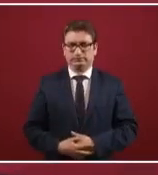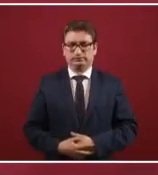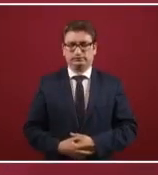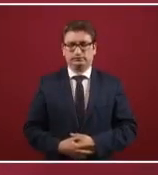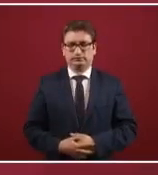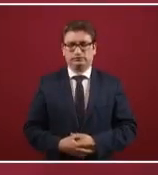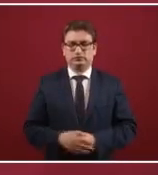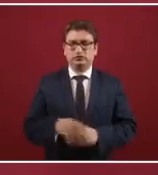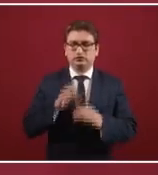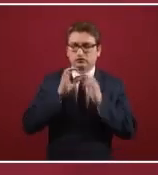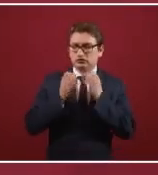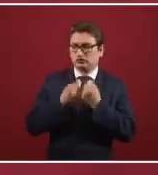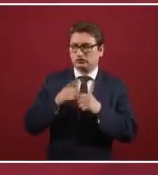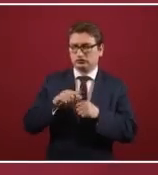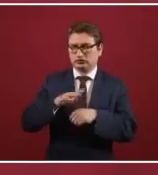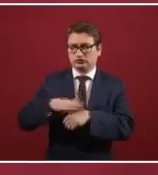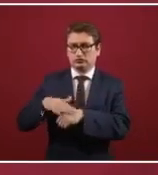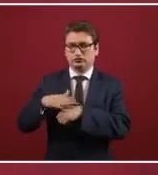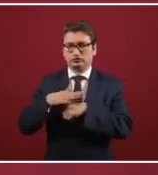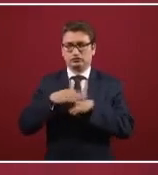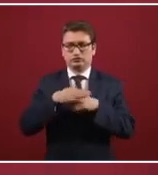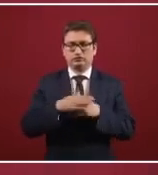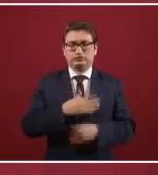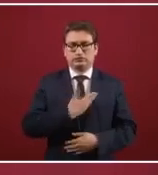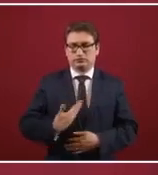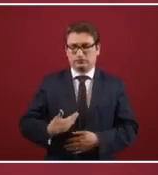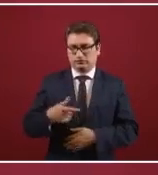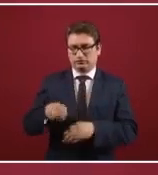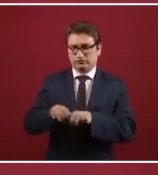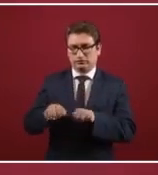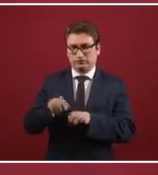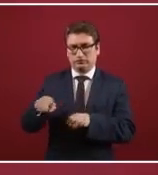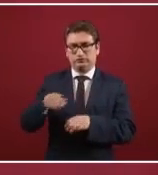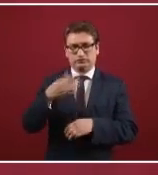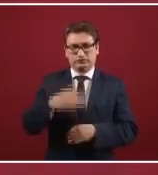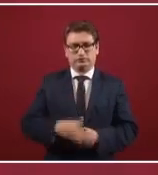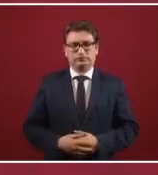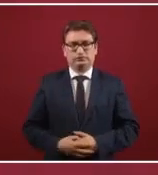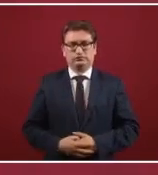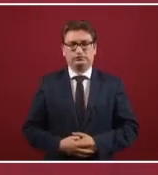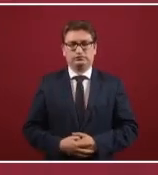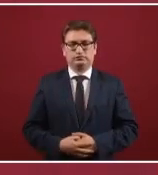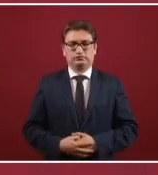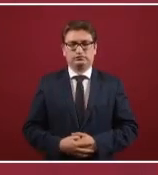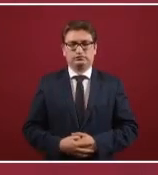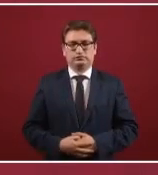a comunicación social de presidencia que son